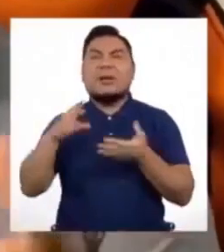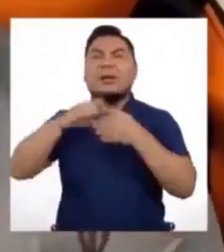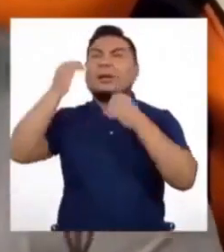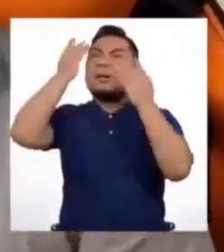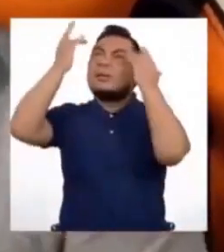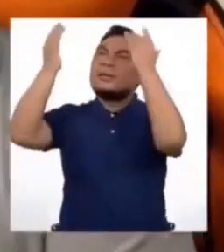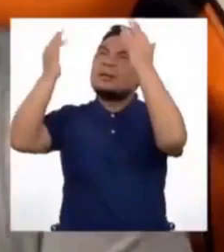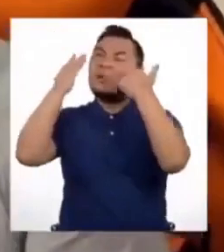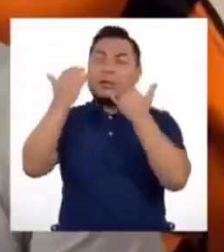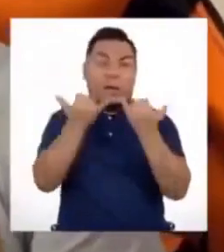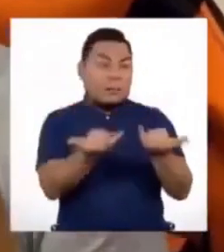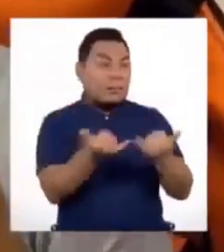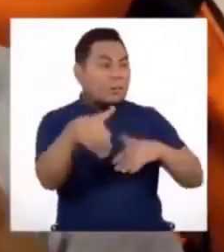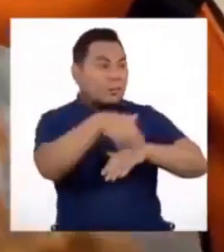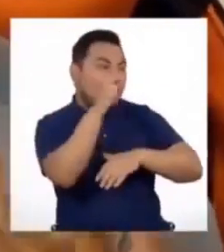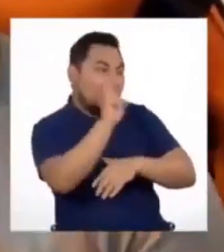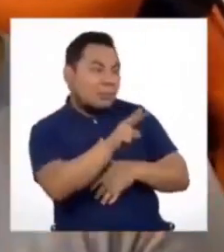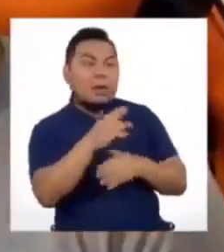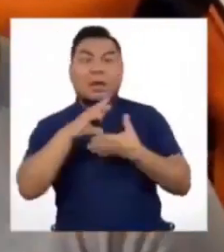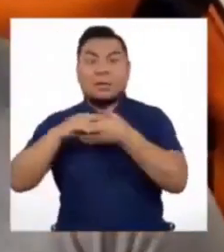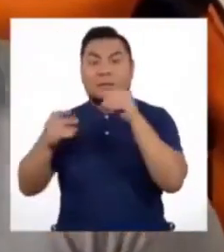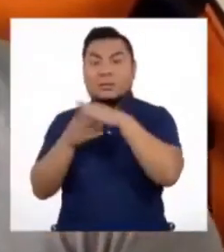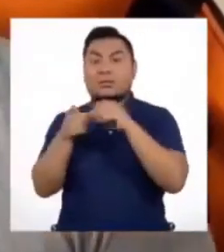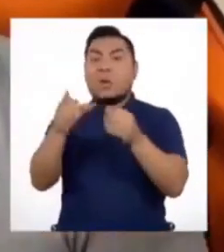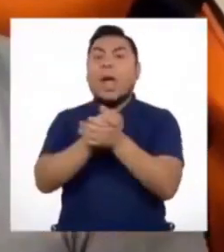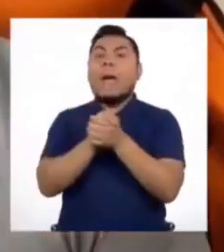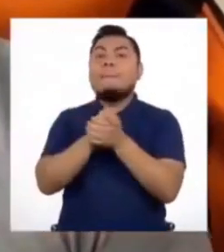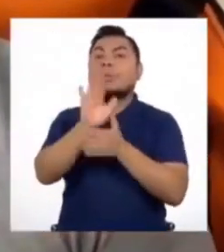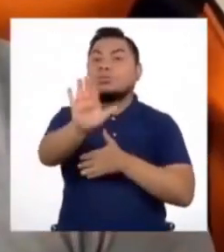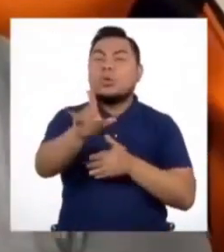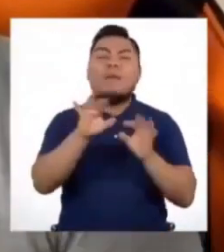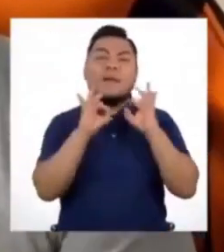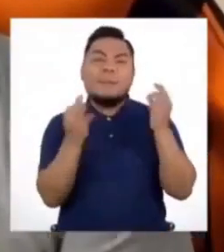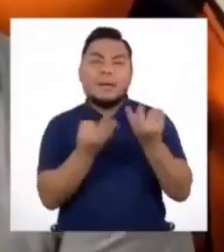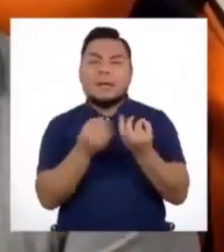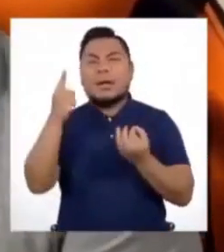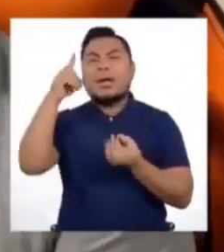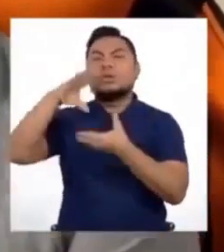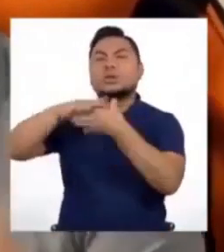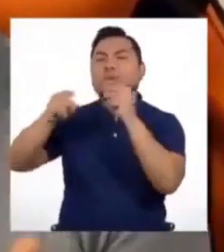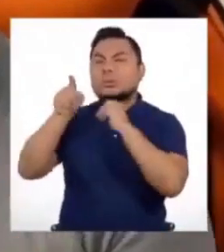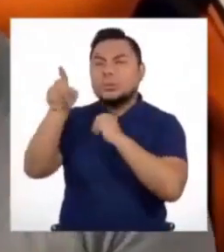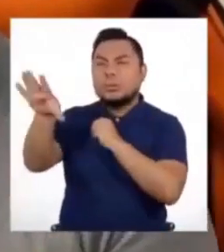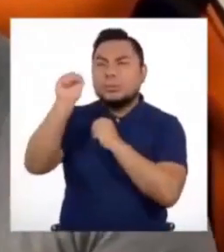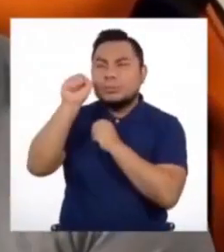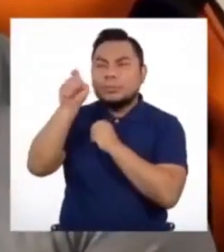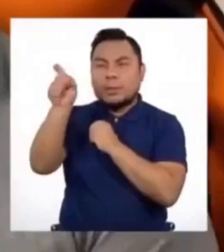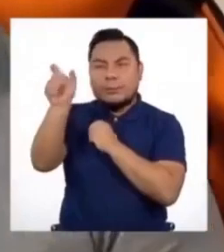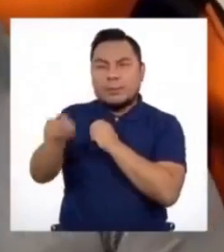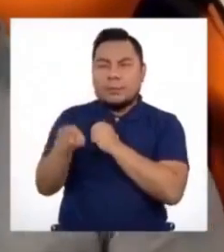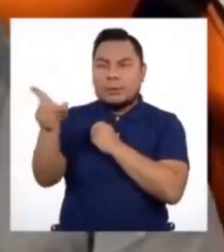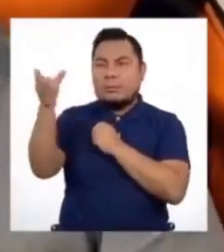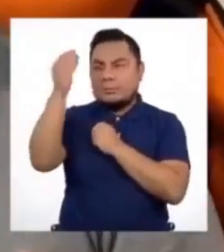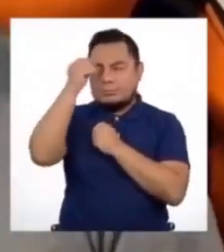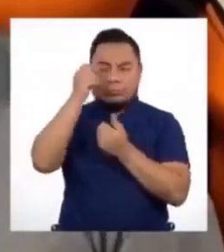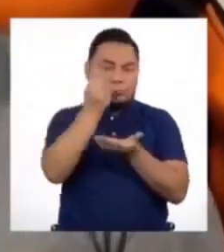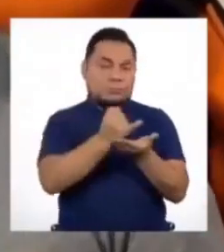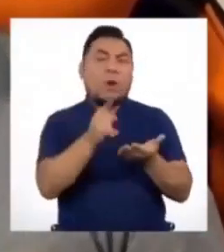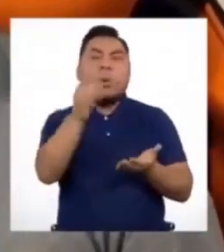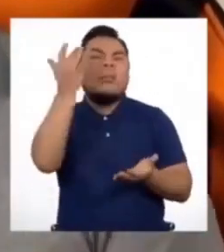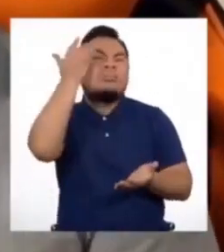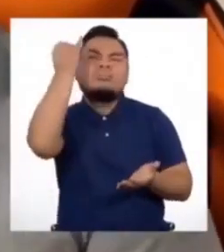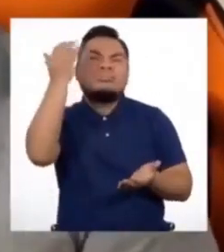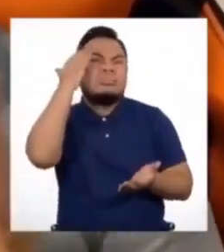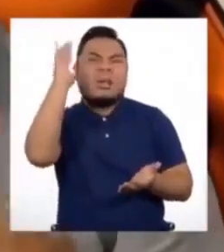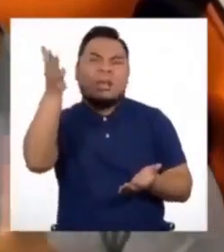la realidad, o a contar la historia de algún amigo tuyo, o algún familiar, o algún personaje que tú te inventes. No hay límites para